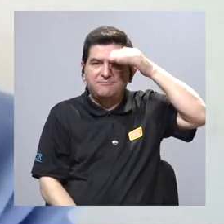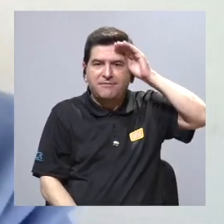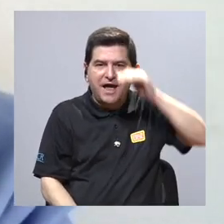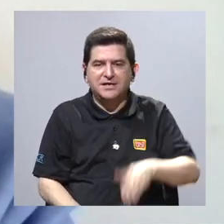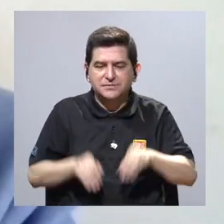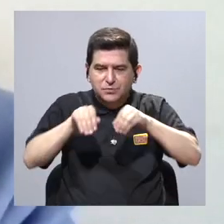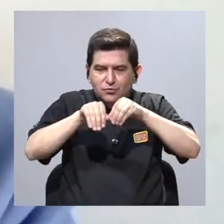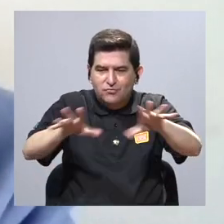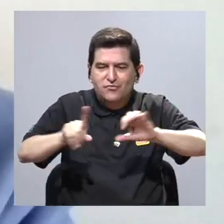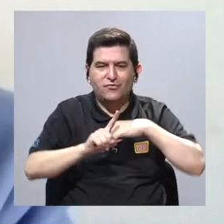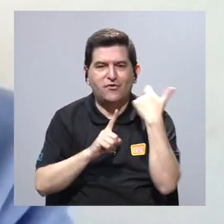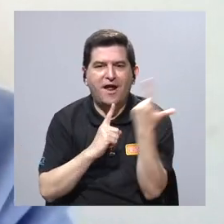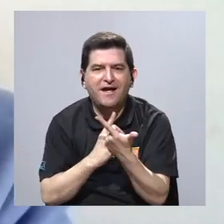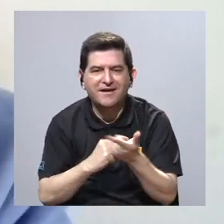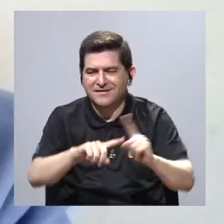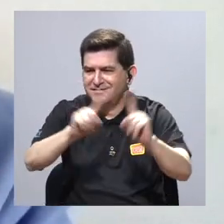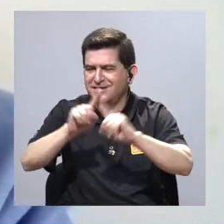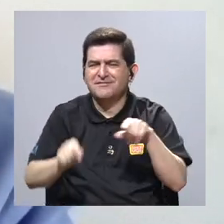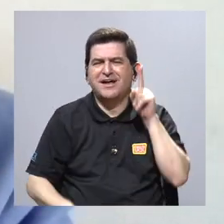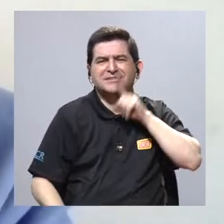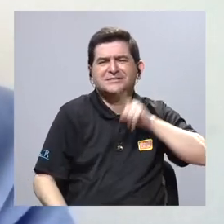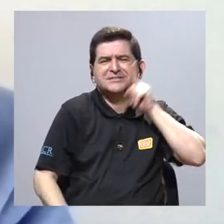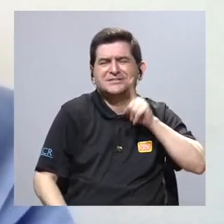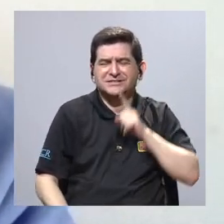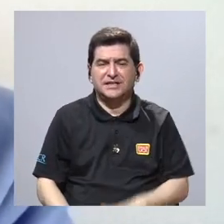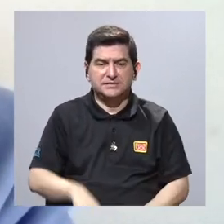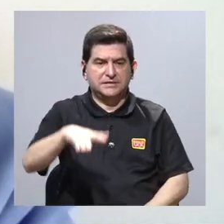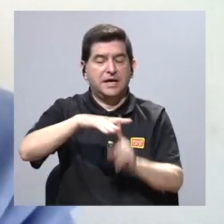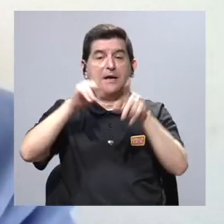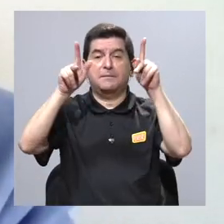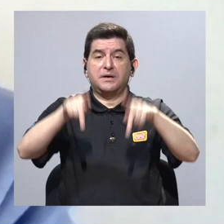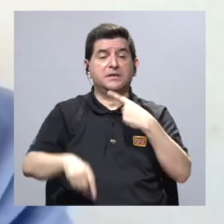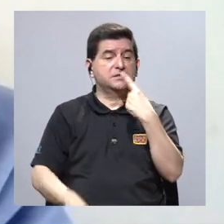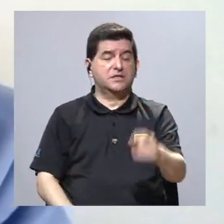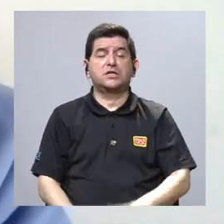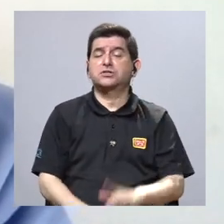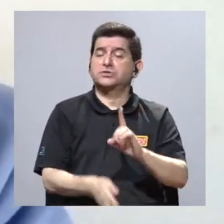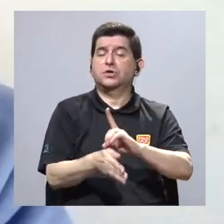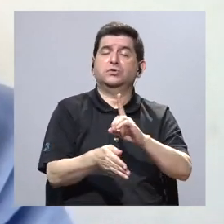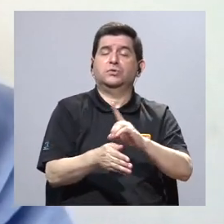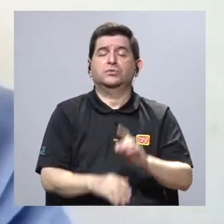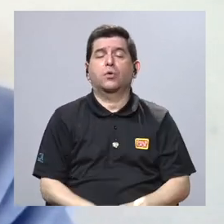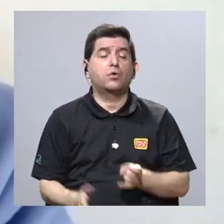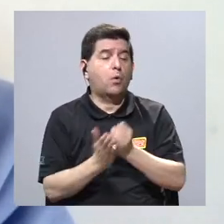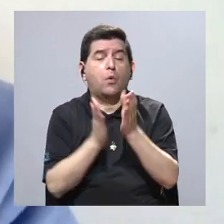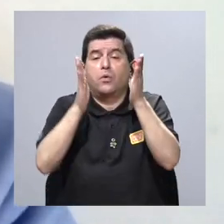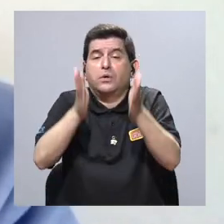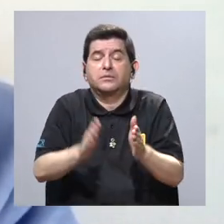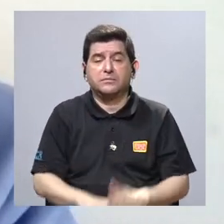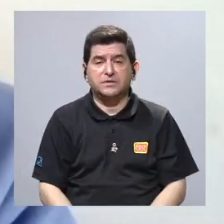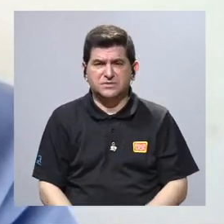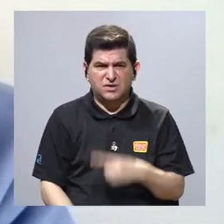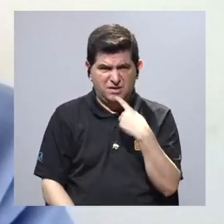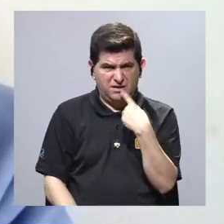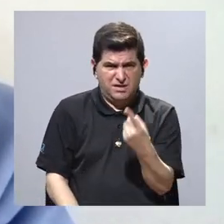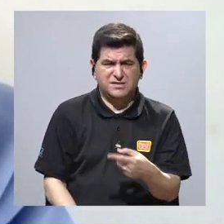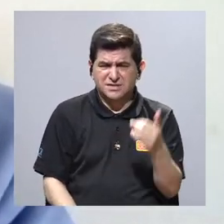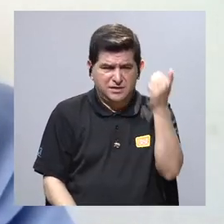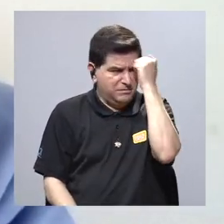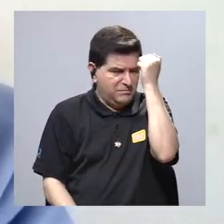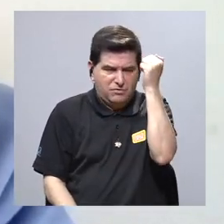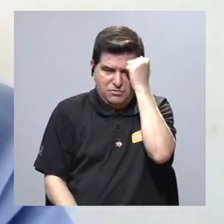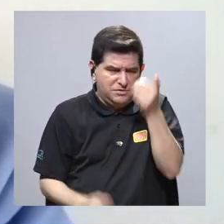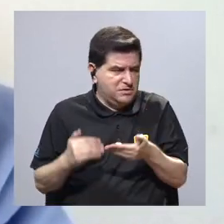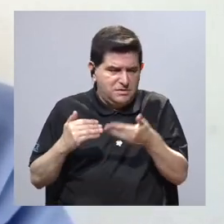las redes sociales, de un montón de mentiras. Incluso aparecen gente que se dicen médicos, que se dicen investigadores, diciendo realmente tonteras,